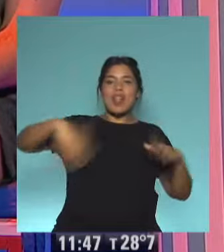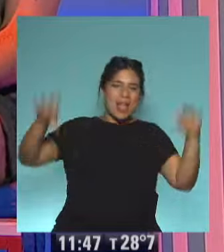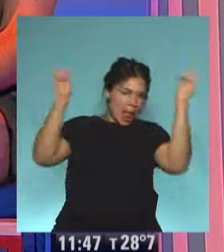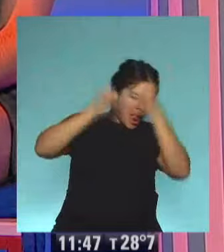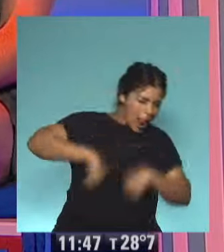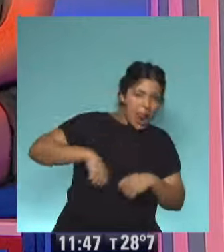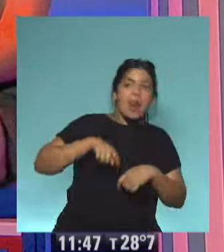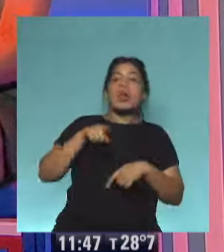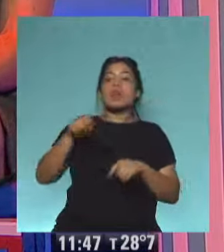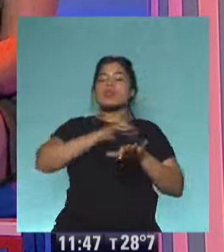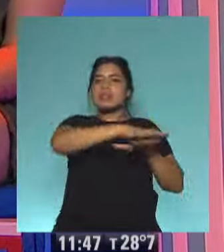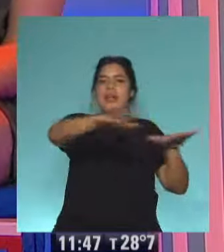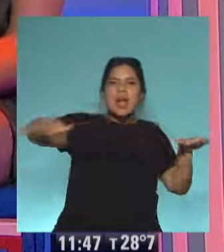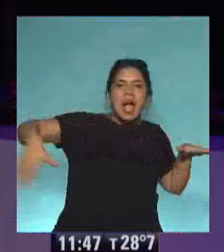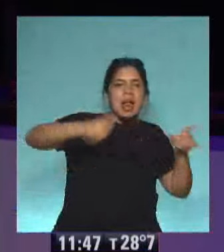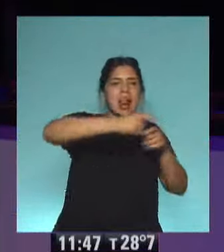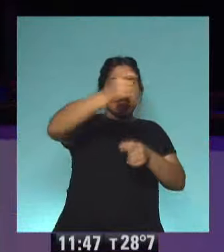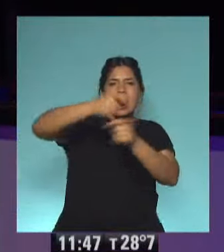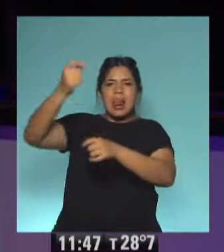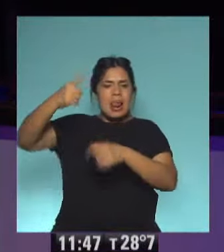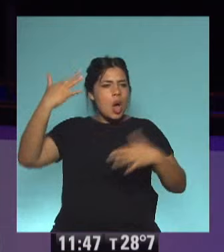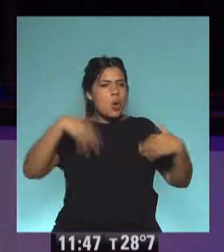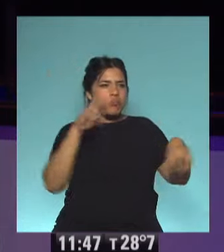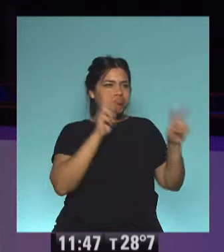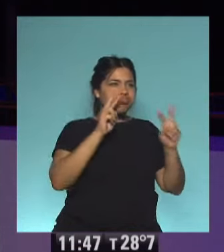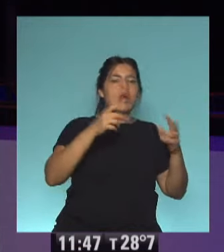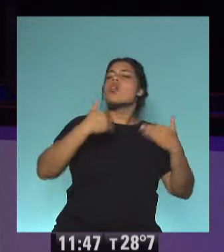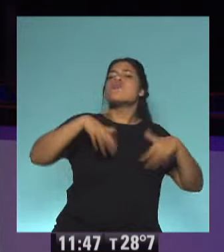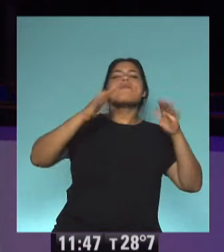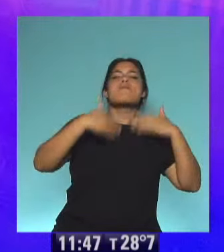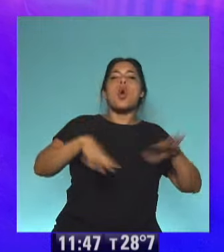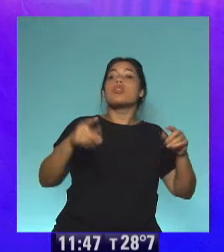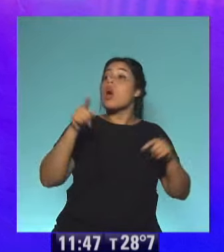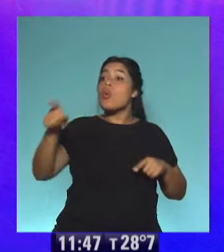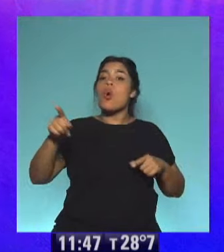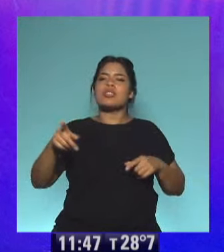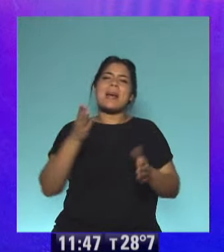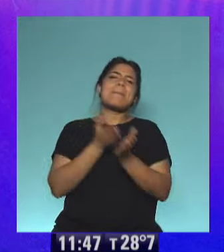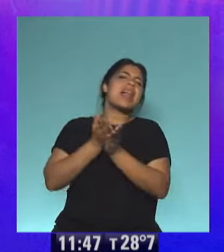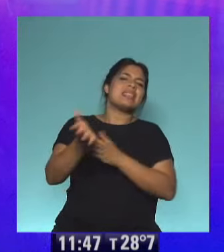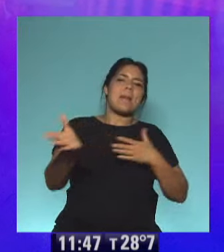campo lleno de caña, no habrá manera, ni rayo, ni luna que tú te